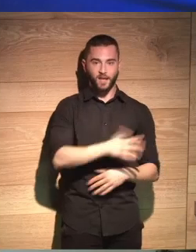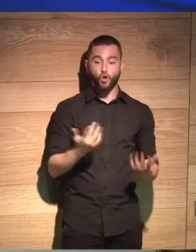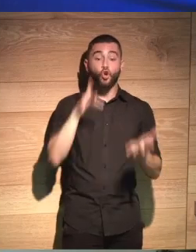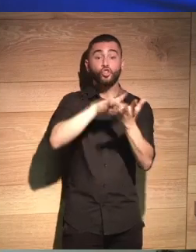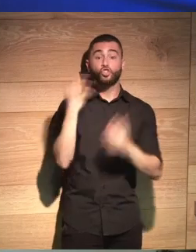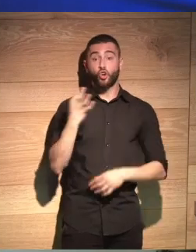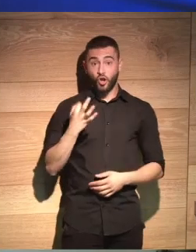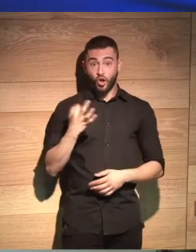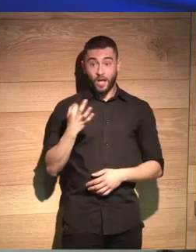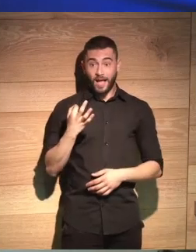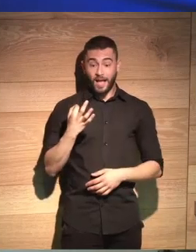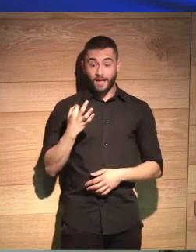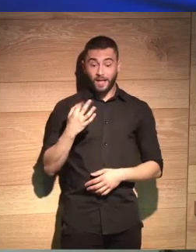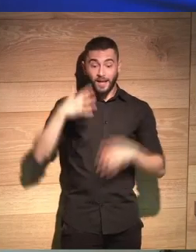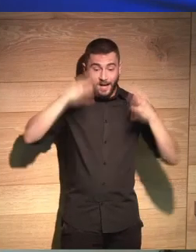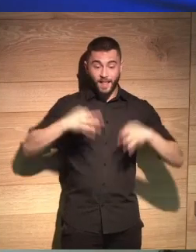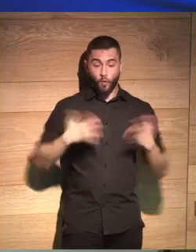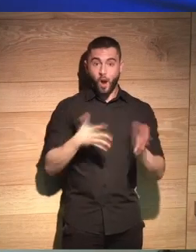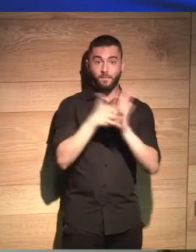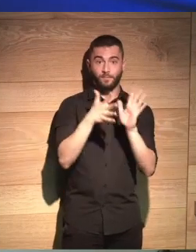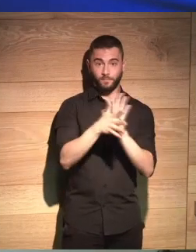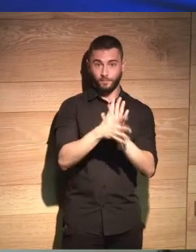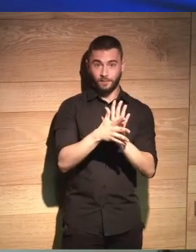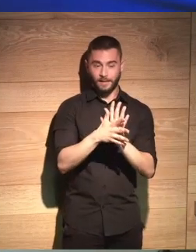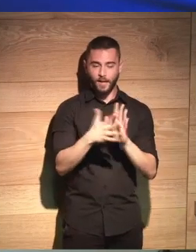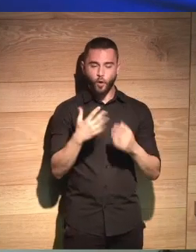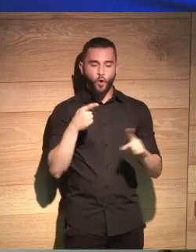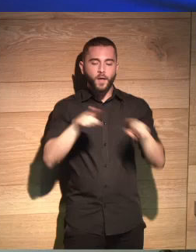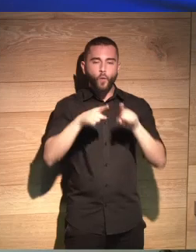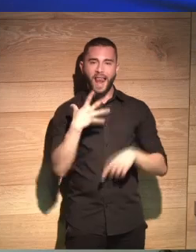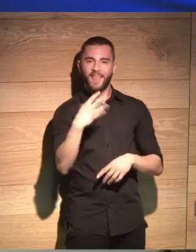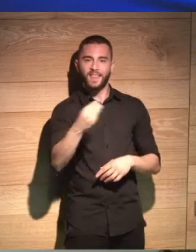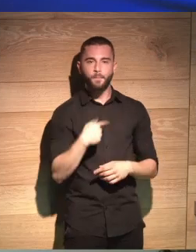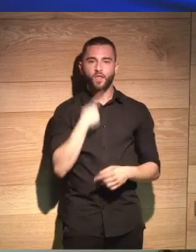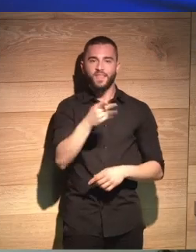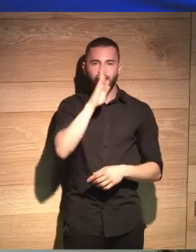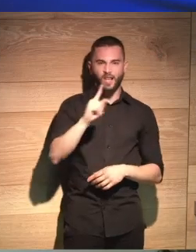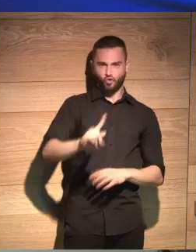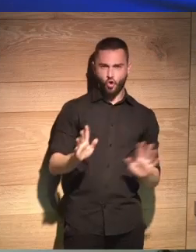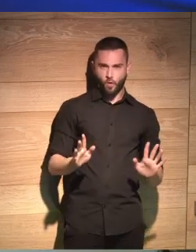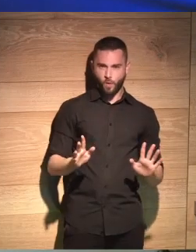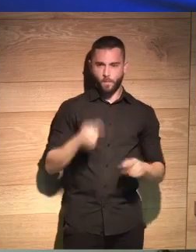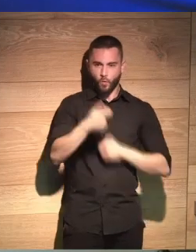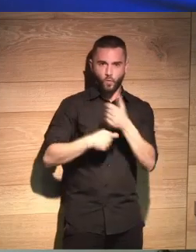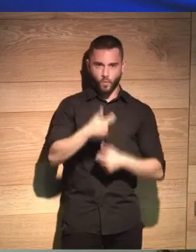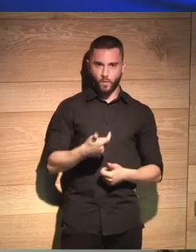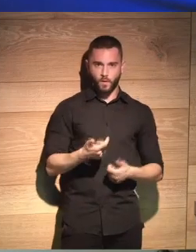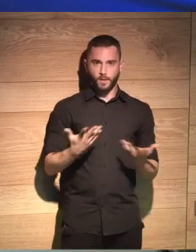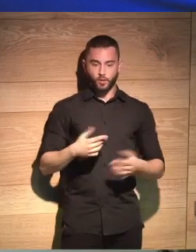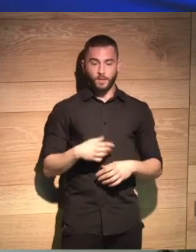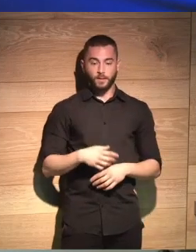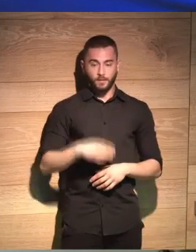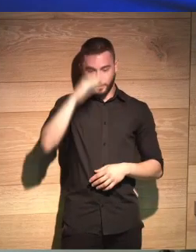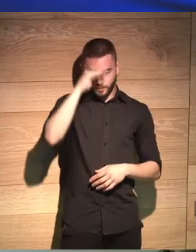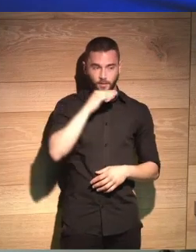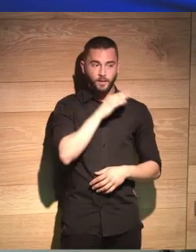está pasando, que literalmente exponerlo. Es decir, El Padrino es una gran película, pero cuenta las conexiones